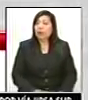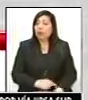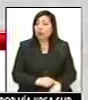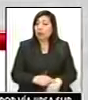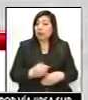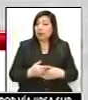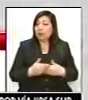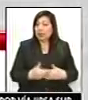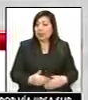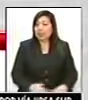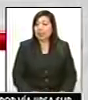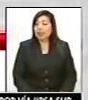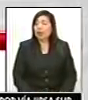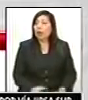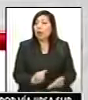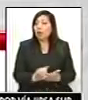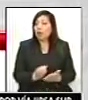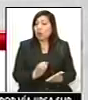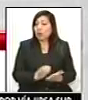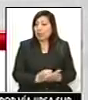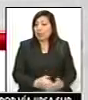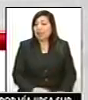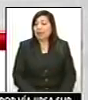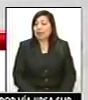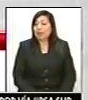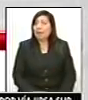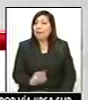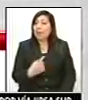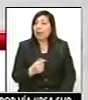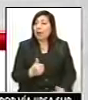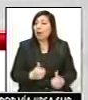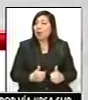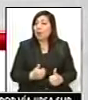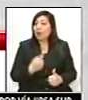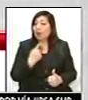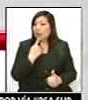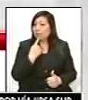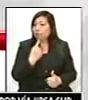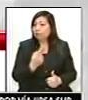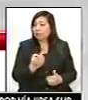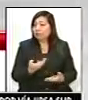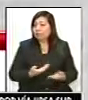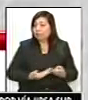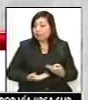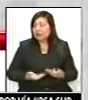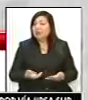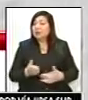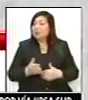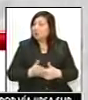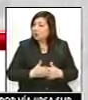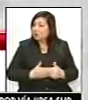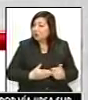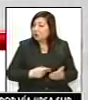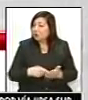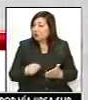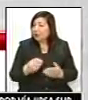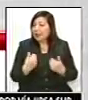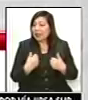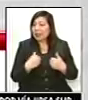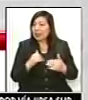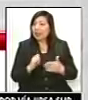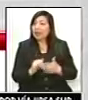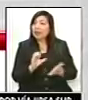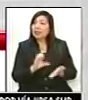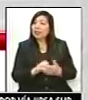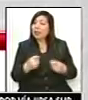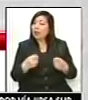el plazo establecido en el contrato de suministro, para lo que debían diseñar, financiar, construir, operar y mantener la